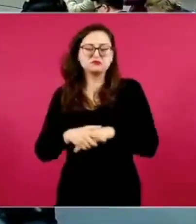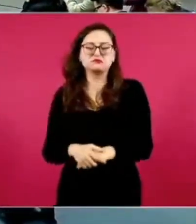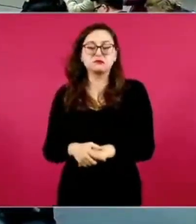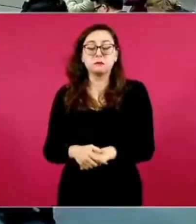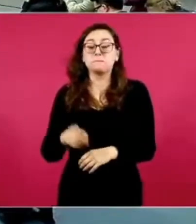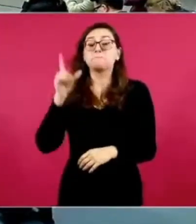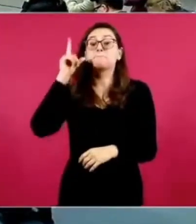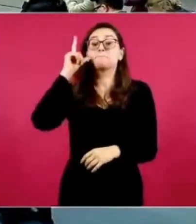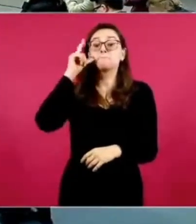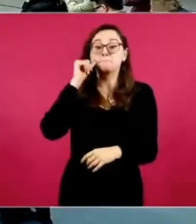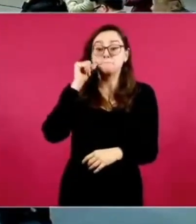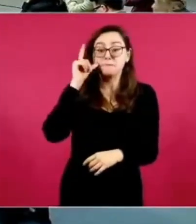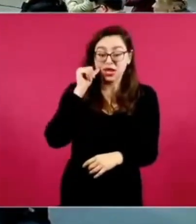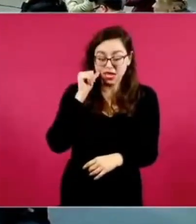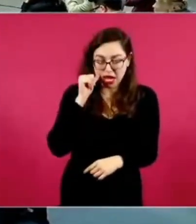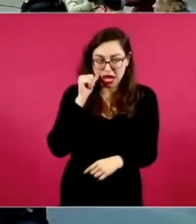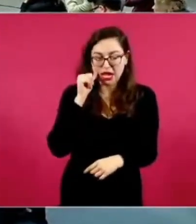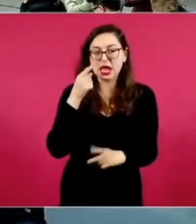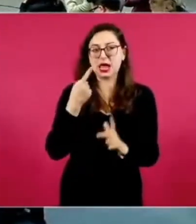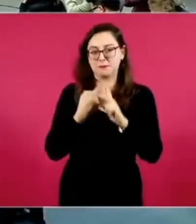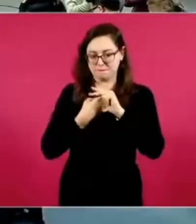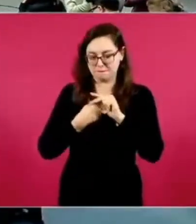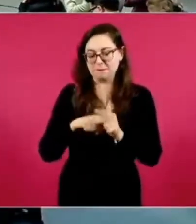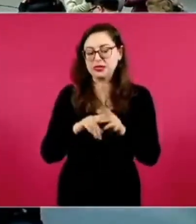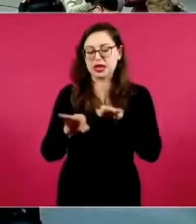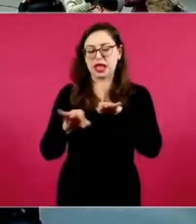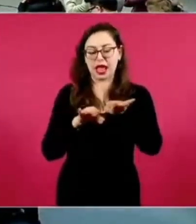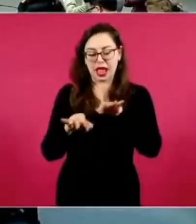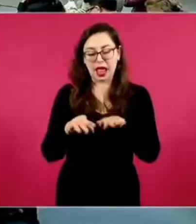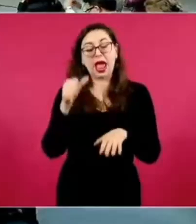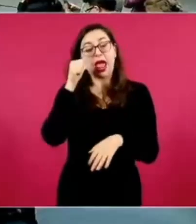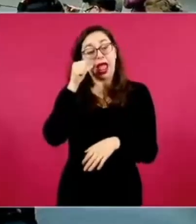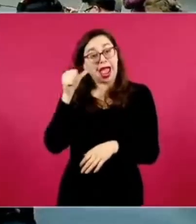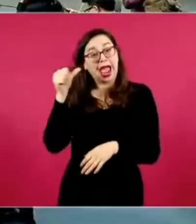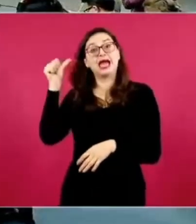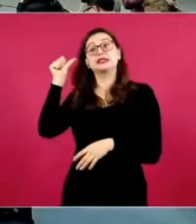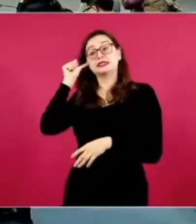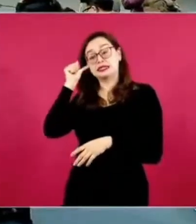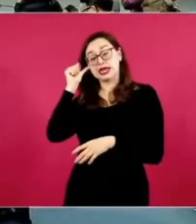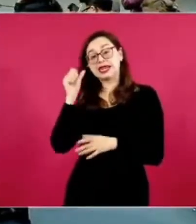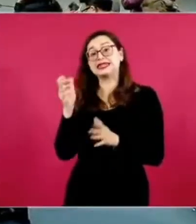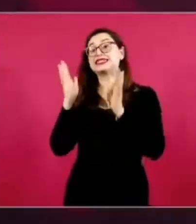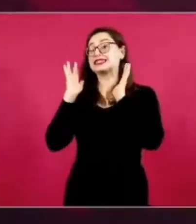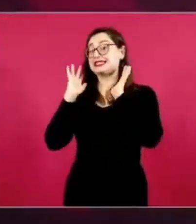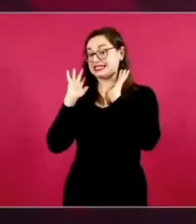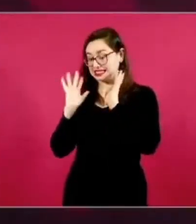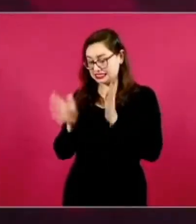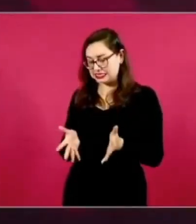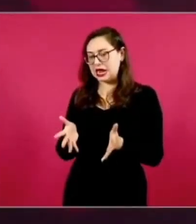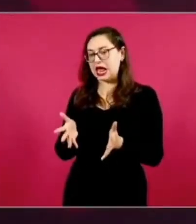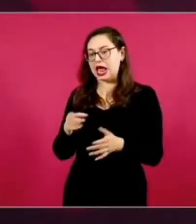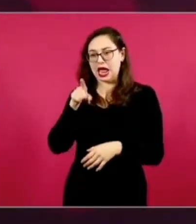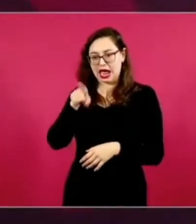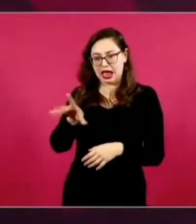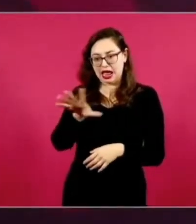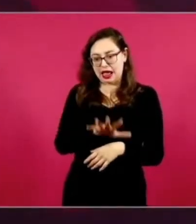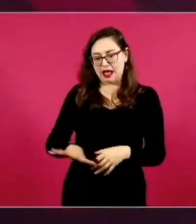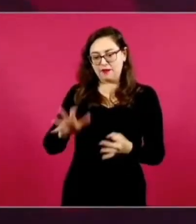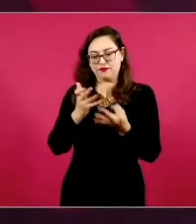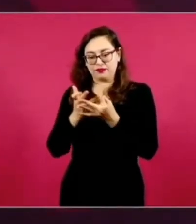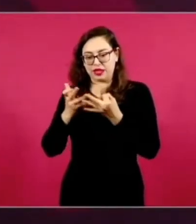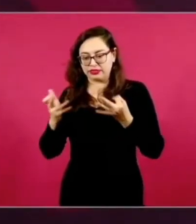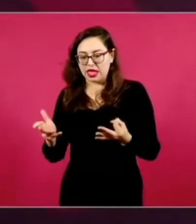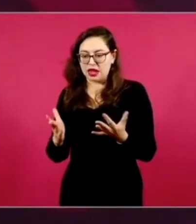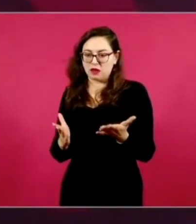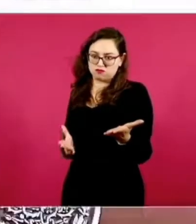ya ingresamos el día de ayer, pero acordamos con los pobladores que el día de mañana se va a instalar ya caravanas de